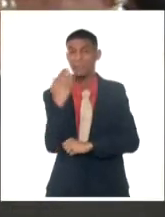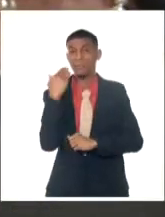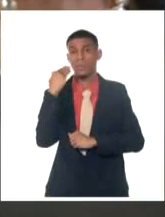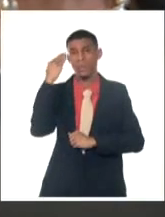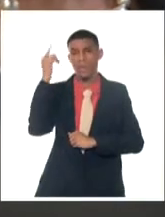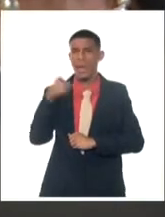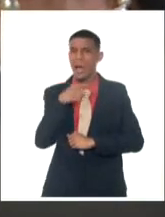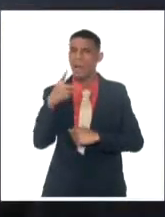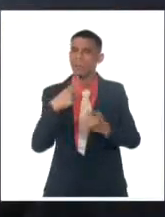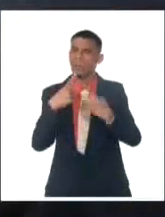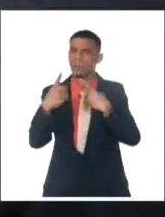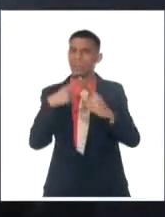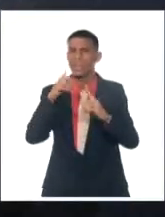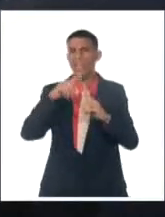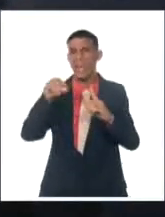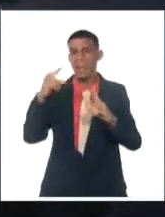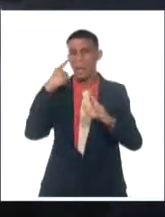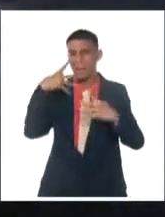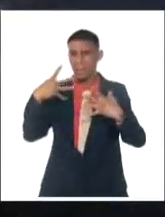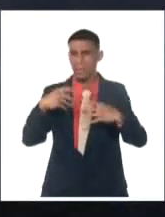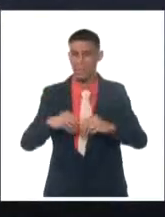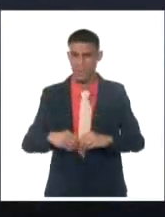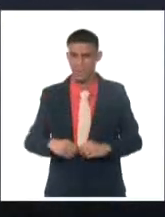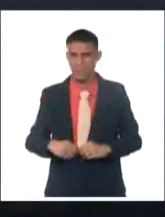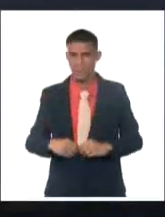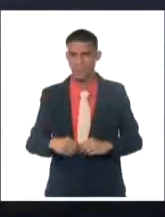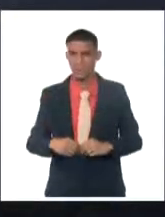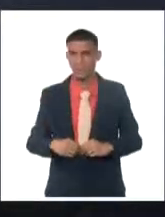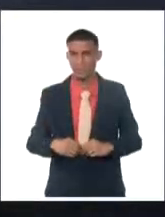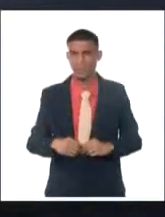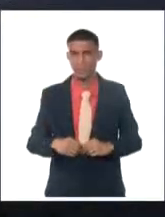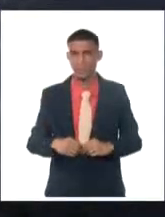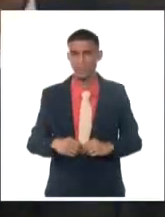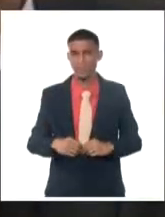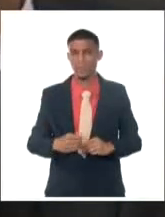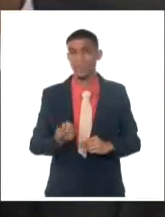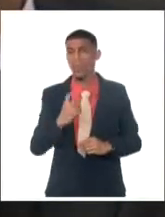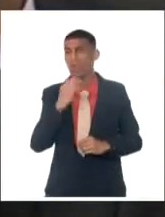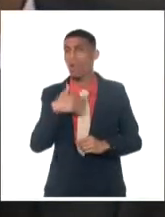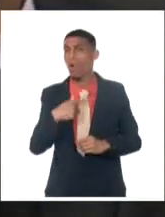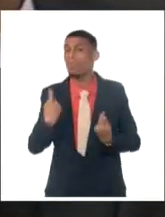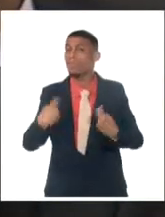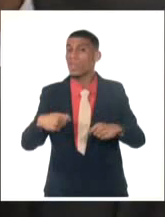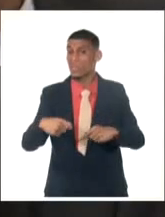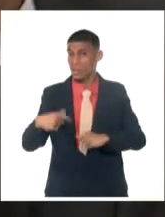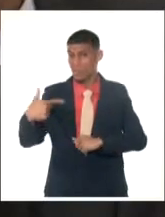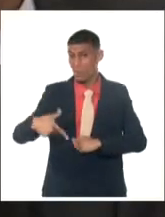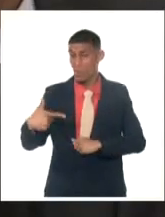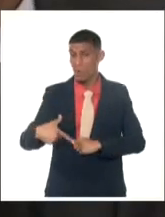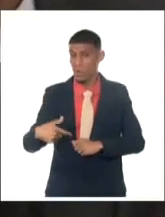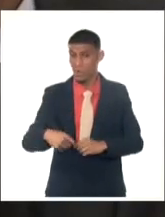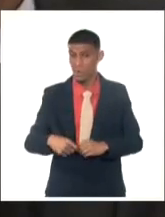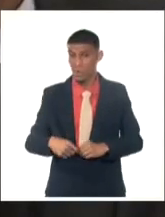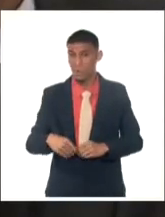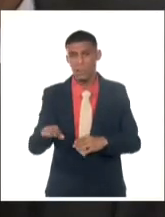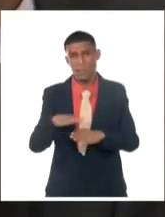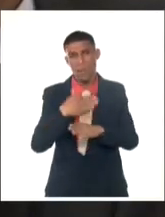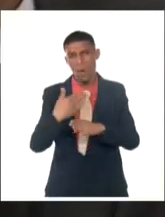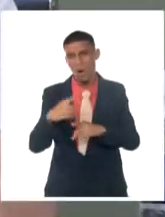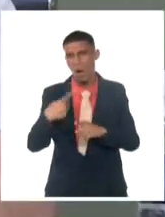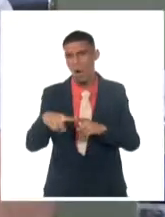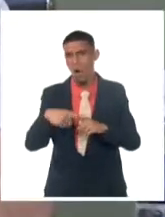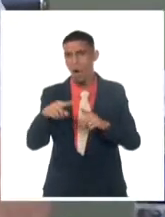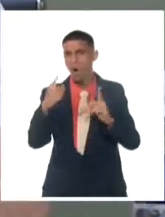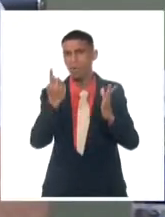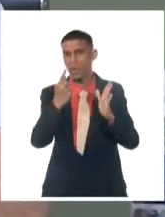debatieron temas de interés común sobre la ejecución de decisiones judiciales y el fortalecimiento de otras líneas